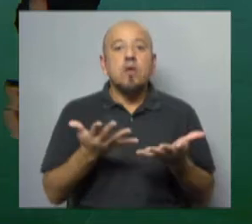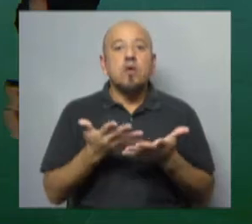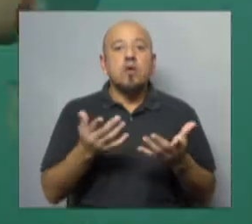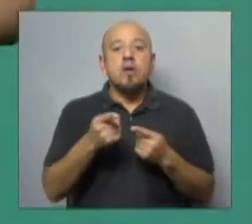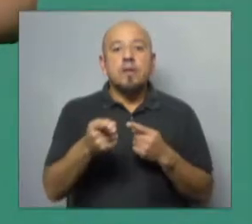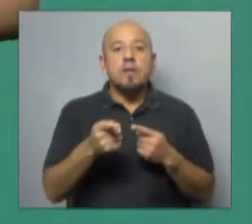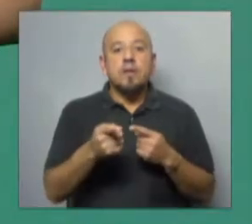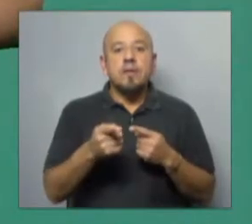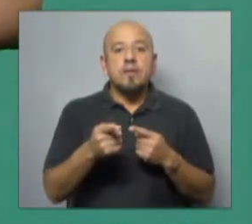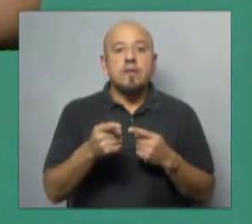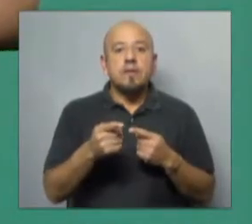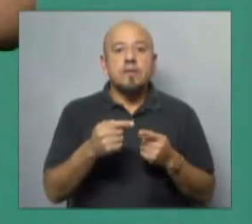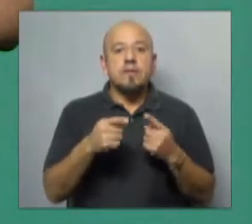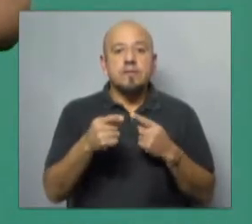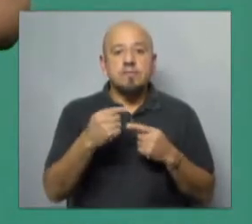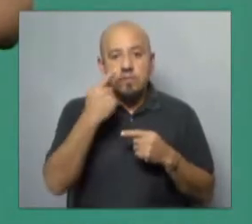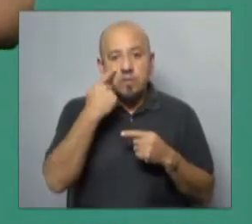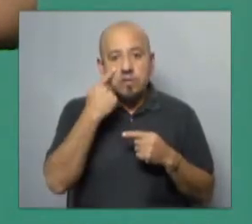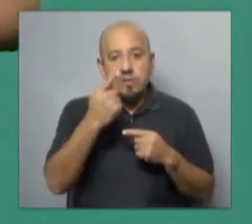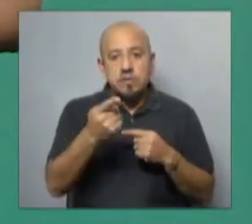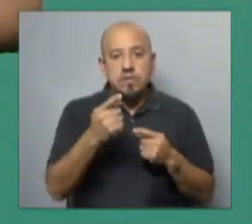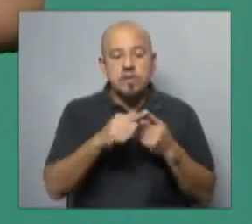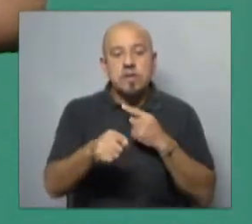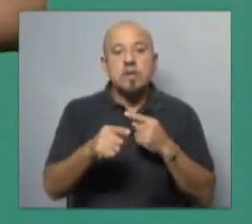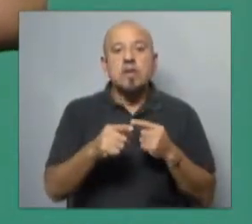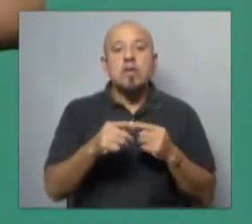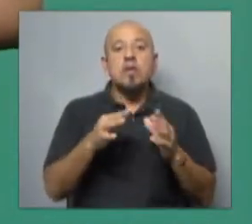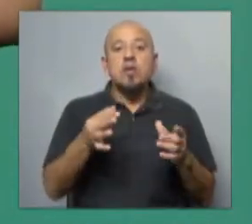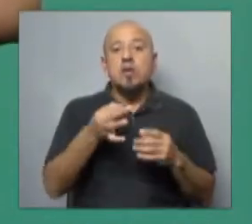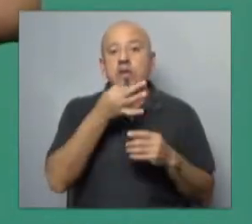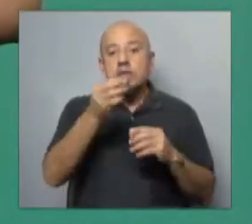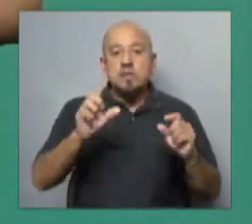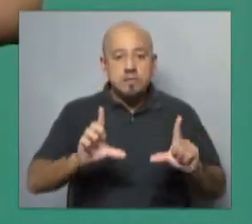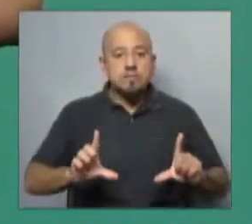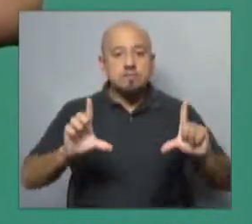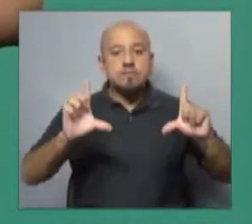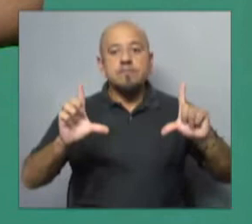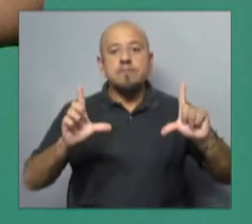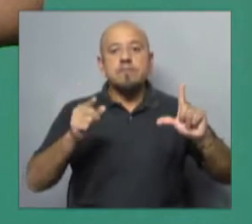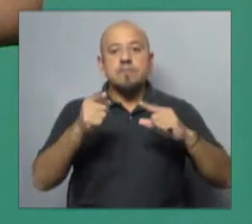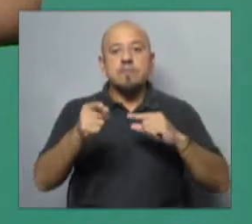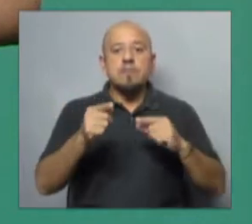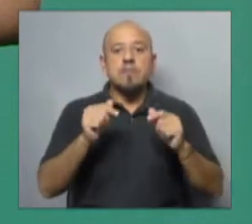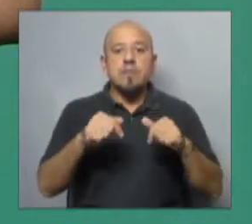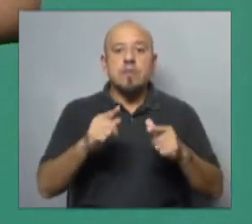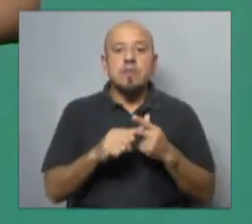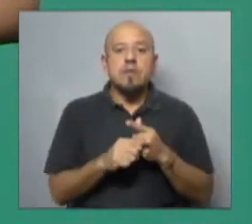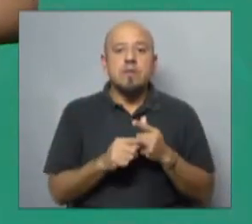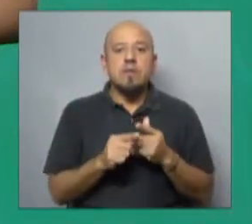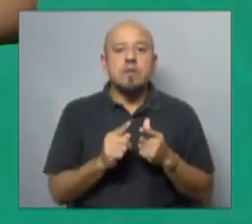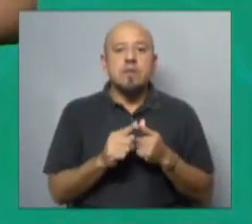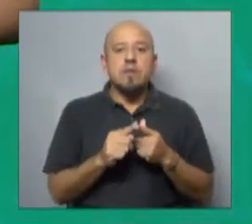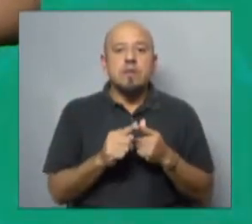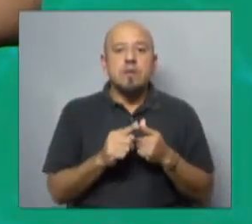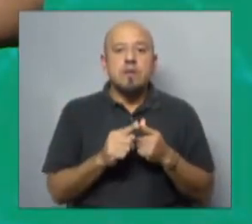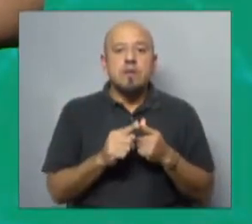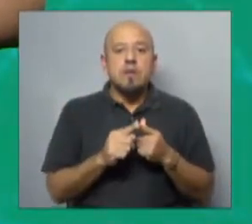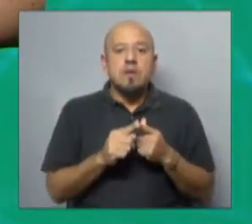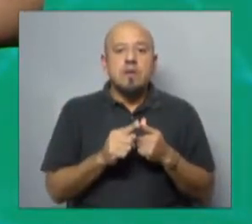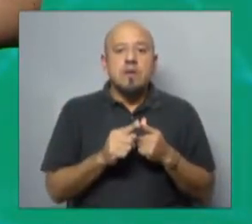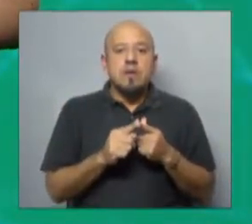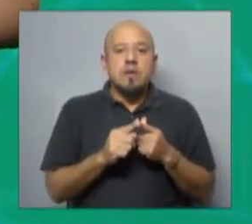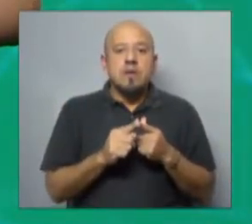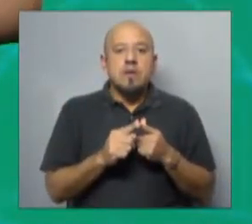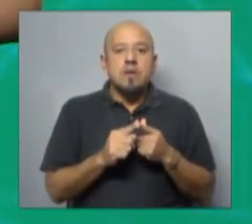vamos a ir directo a meternos en el relato de las gráficas estuvimos esté viendo hoy este va a ser entonces